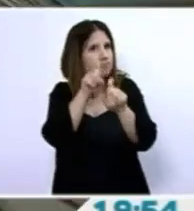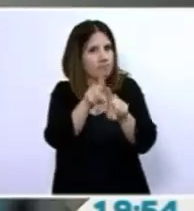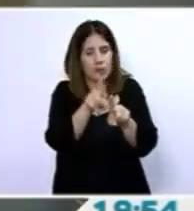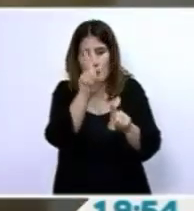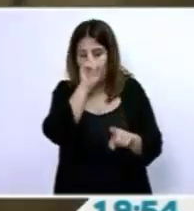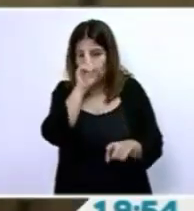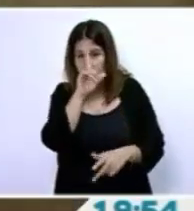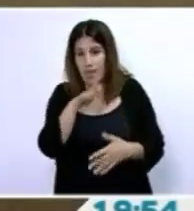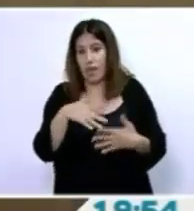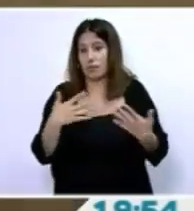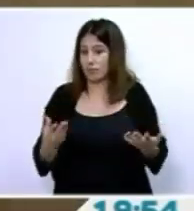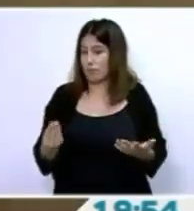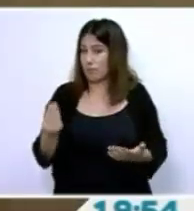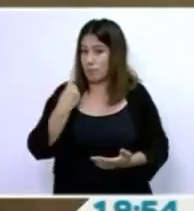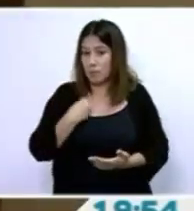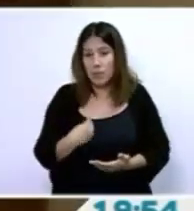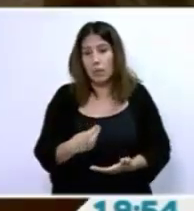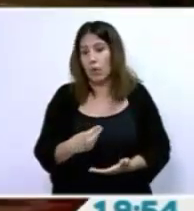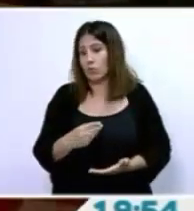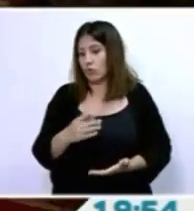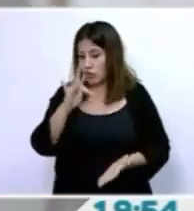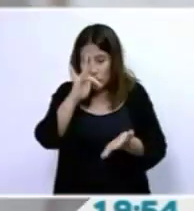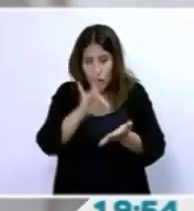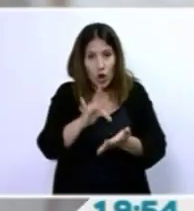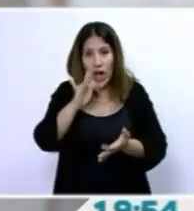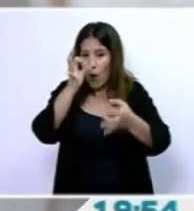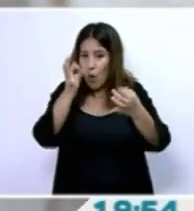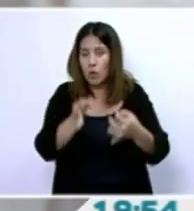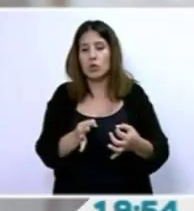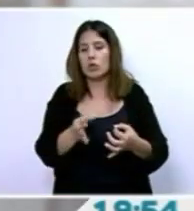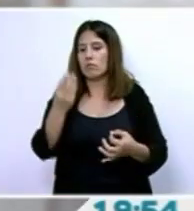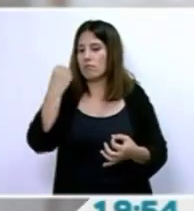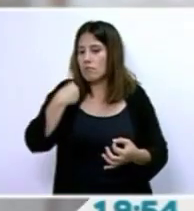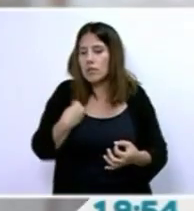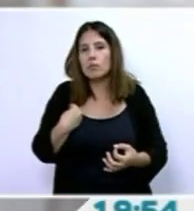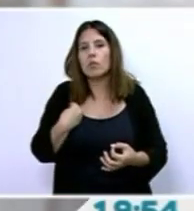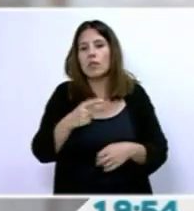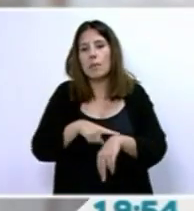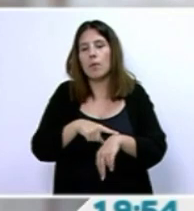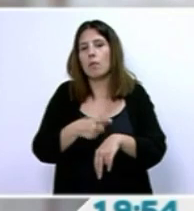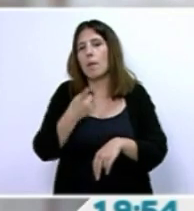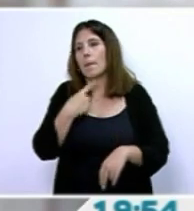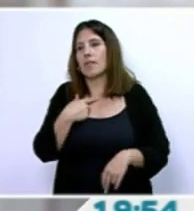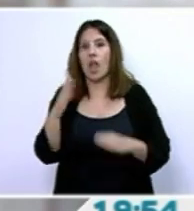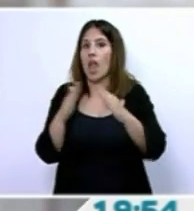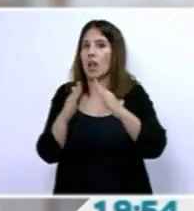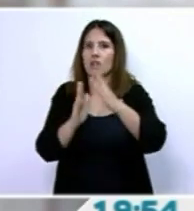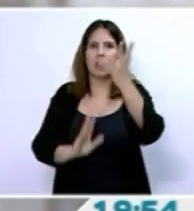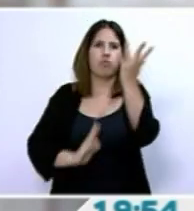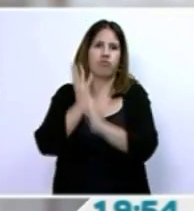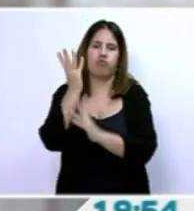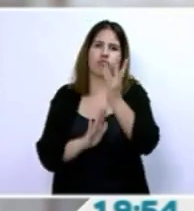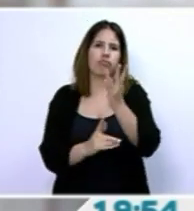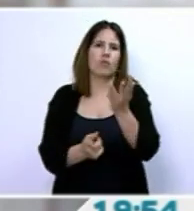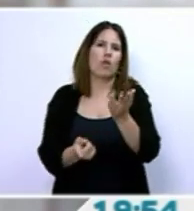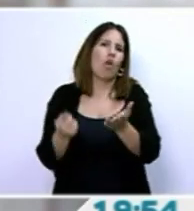podría quedar. Y que te lleguen y te digan, tu casa se ha quemado. Otra noticia, otro palo